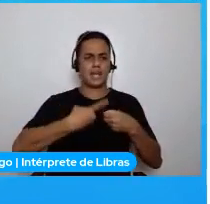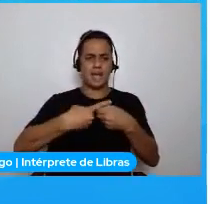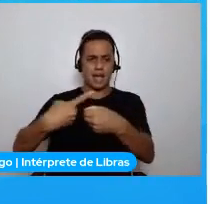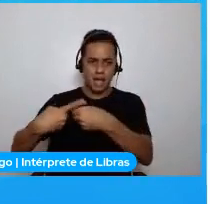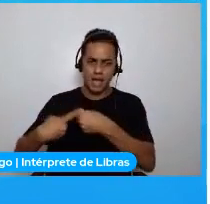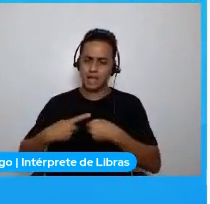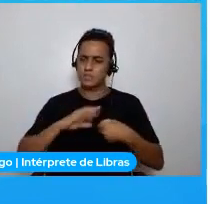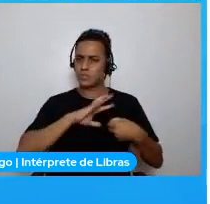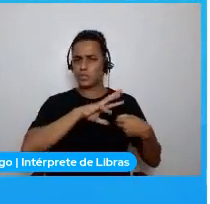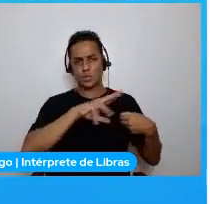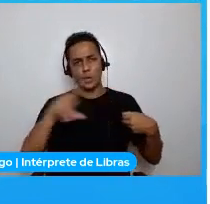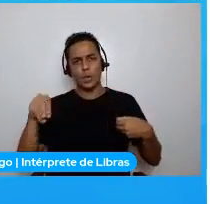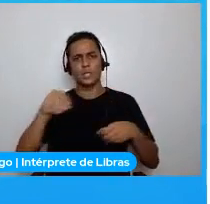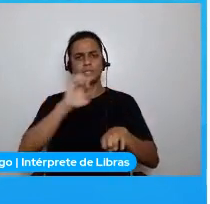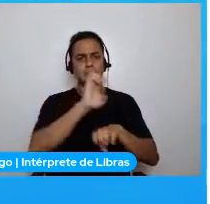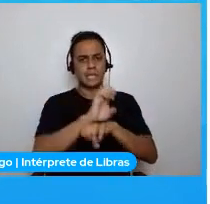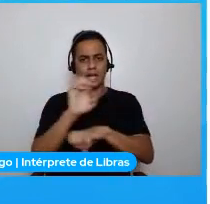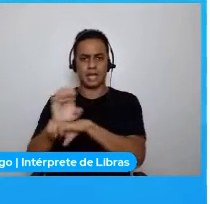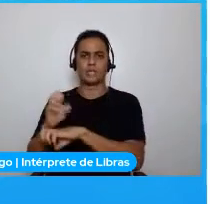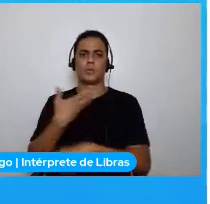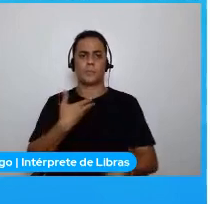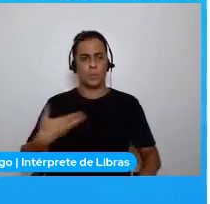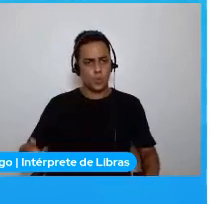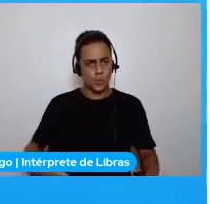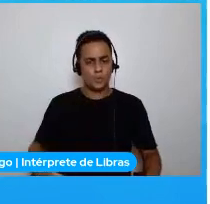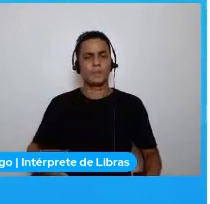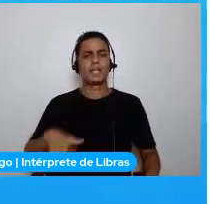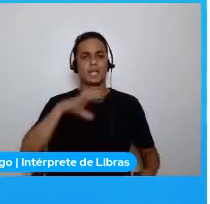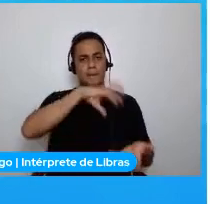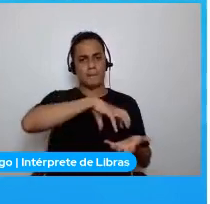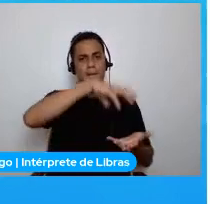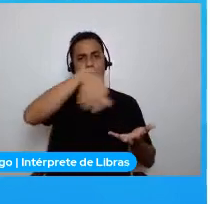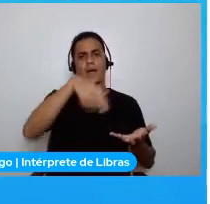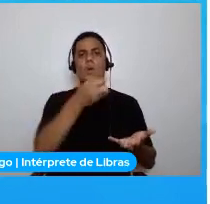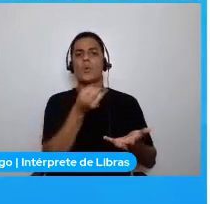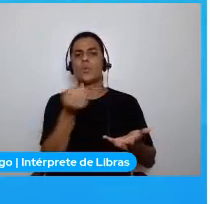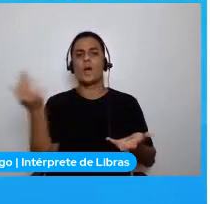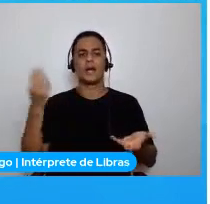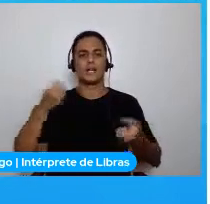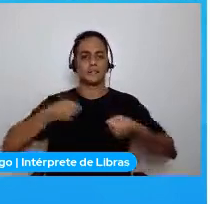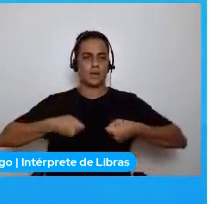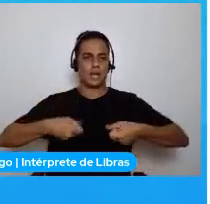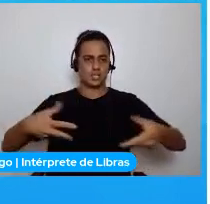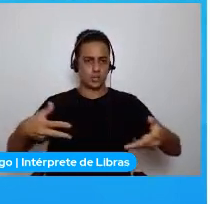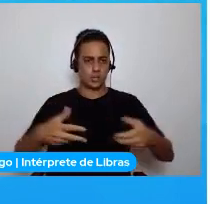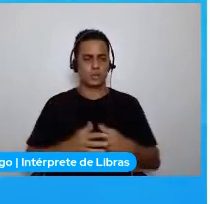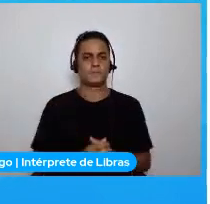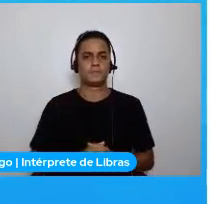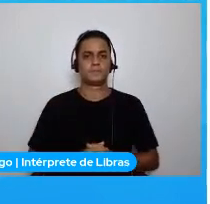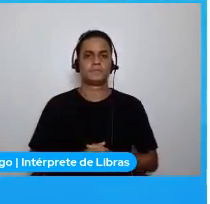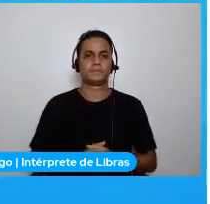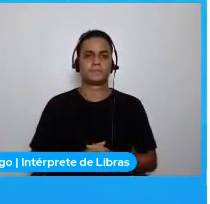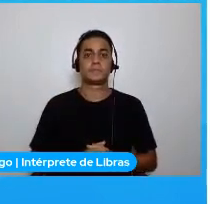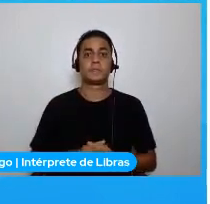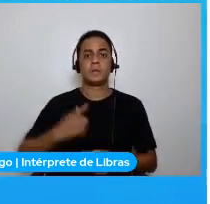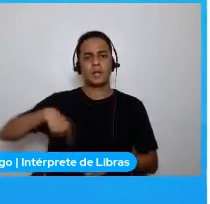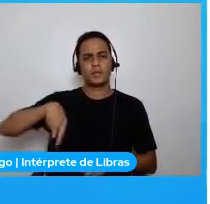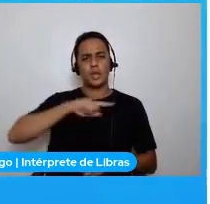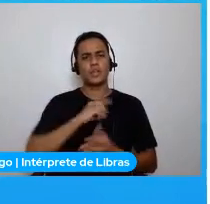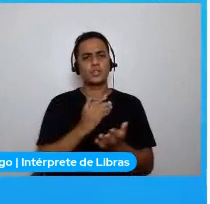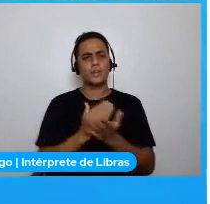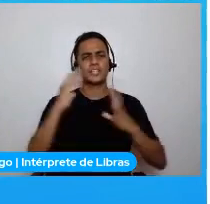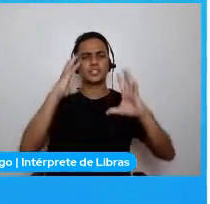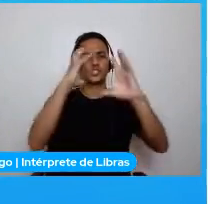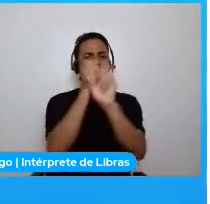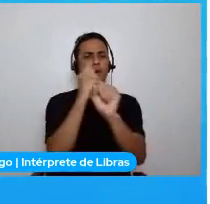instituciones públicas y el detalle de cuánto invirtieron. Entonces vamos a empezar a sumarizar la data. Vamos a